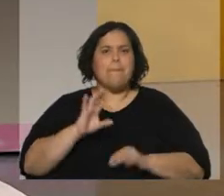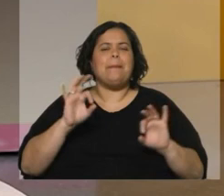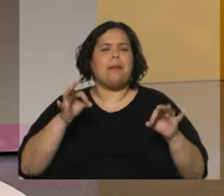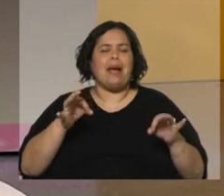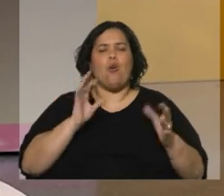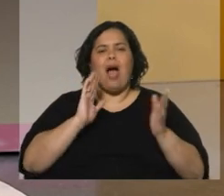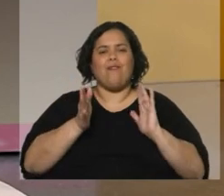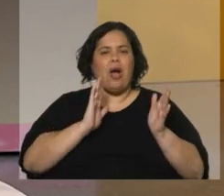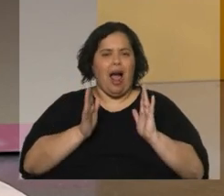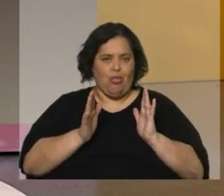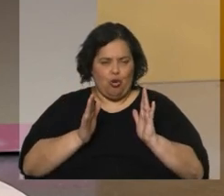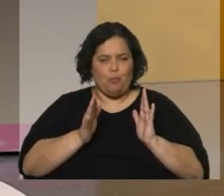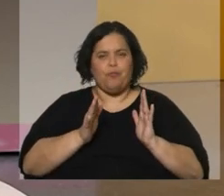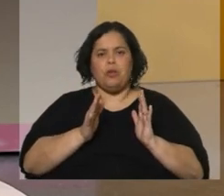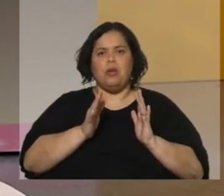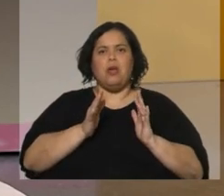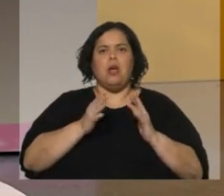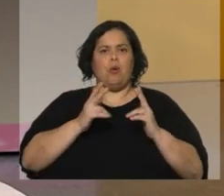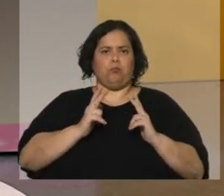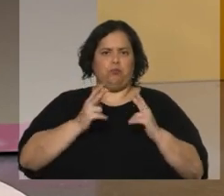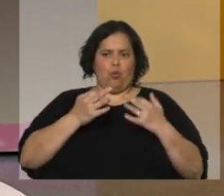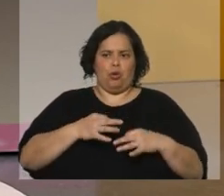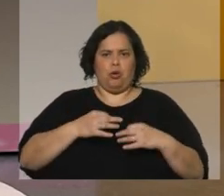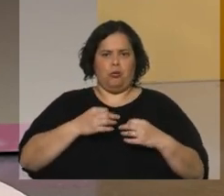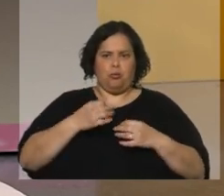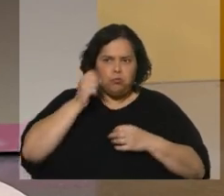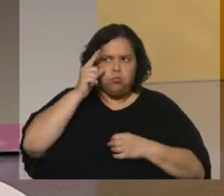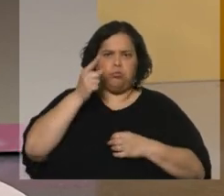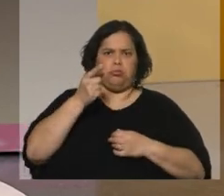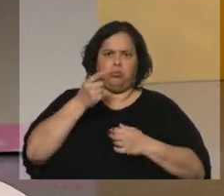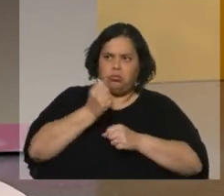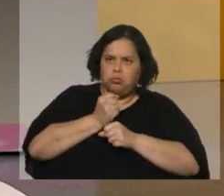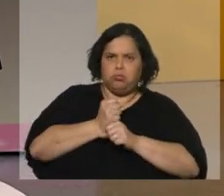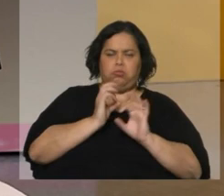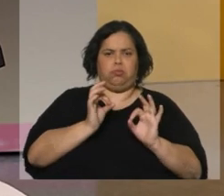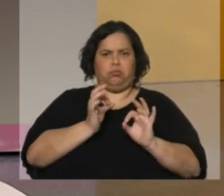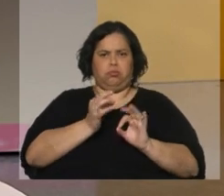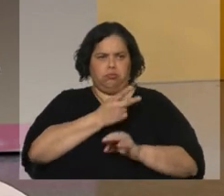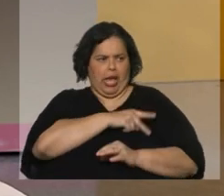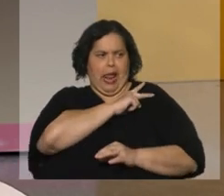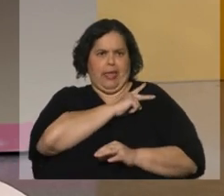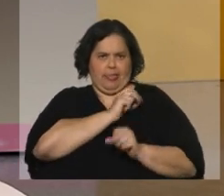abogado un tipo muy formado a nivel laboral gerente